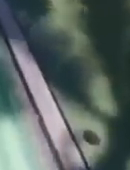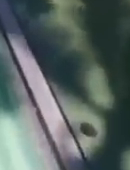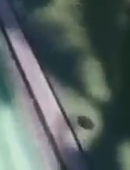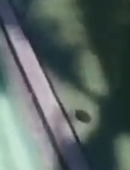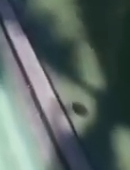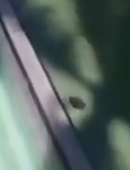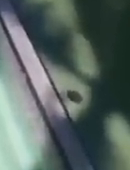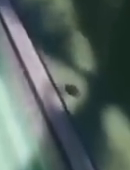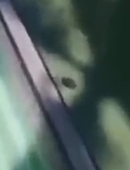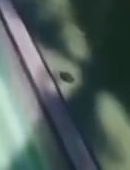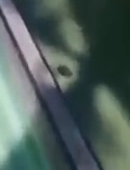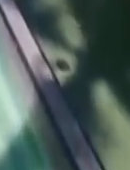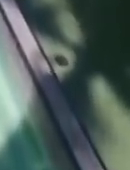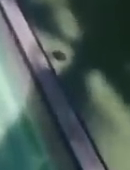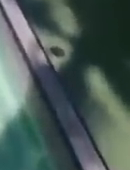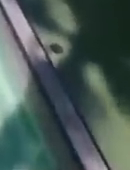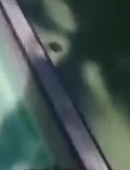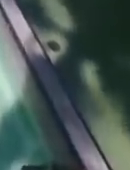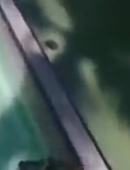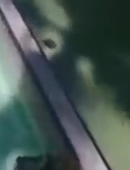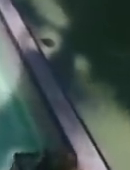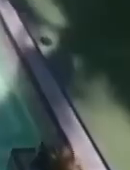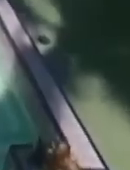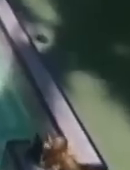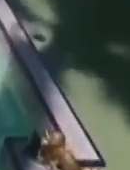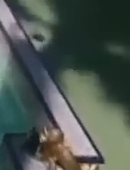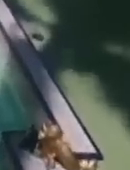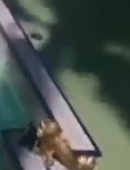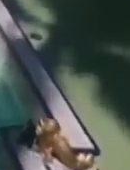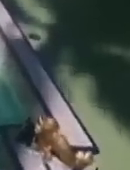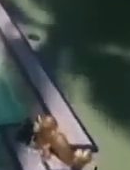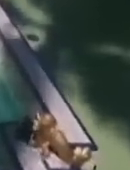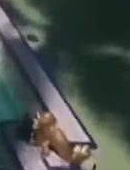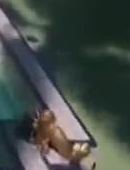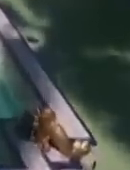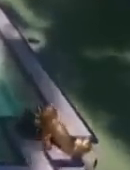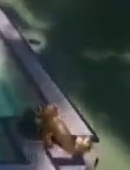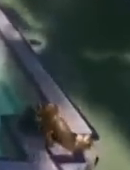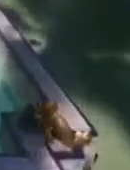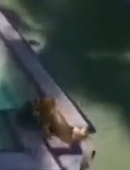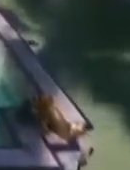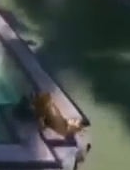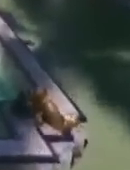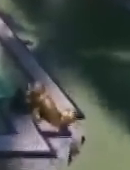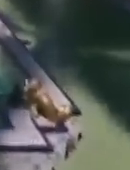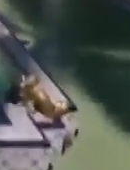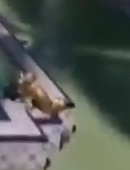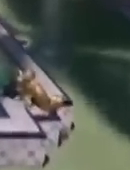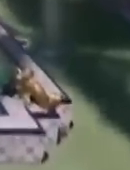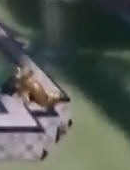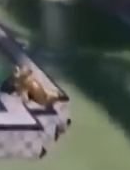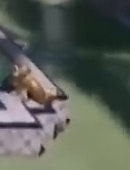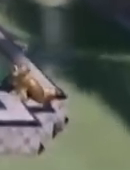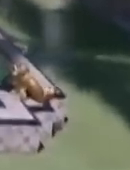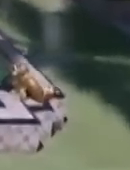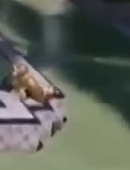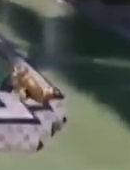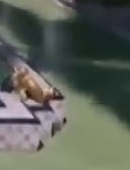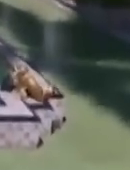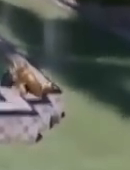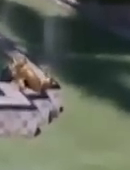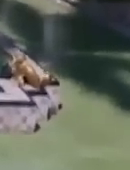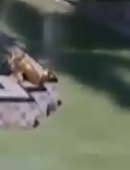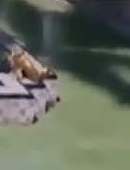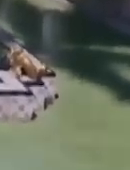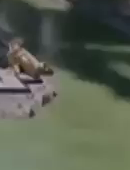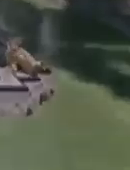Sí, muchísimas gracias por el contacto informativo que establecemos a esta hora desde el Palacio de Miraflores, dando cobertura especial a